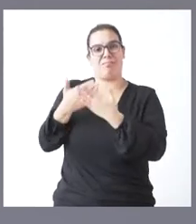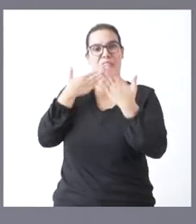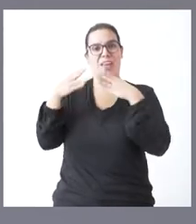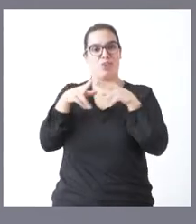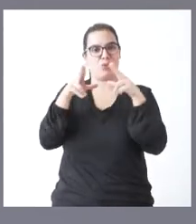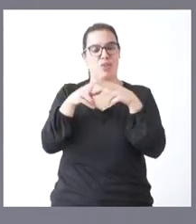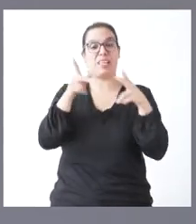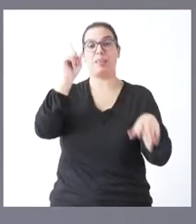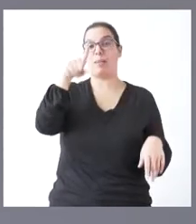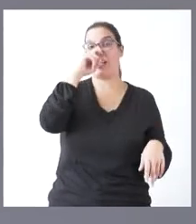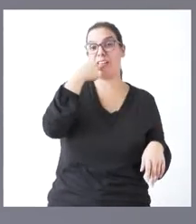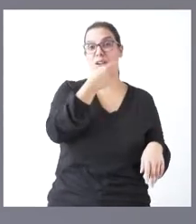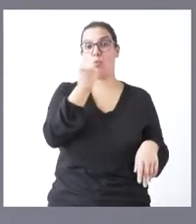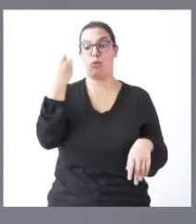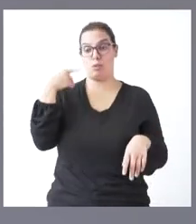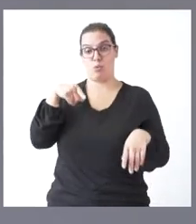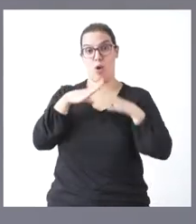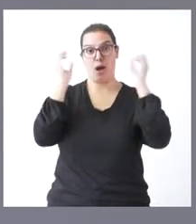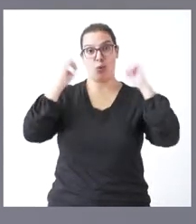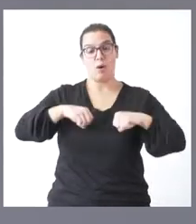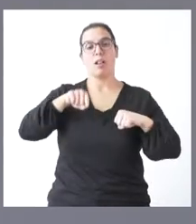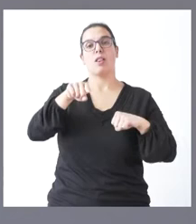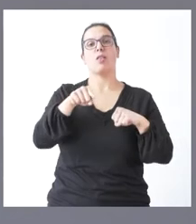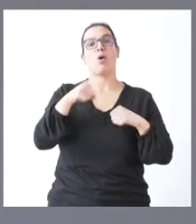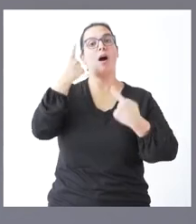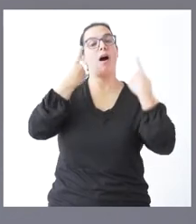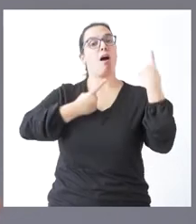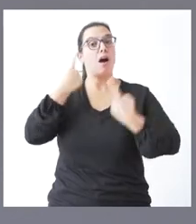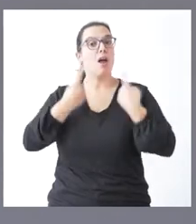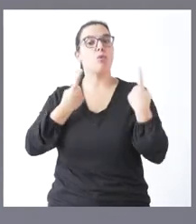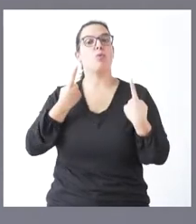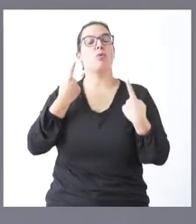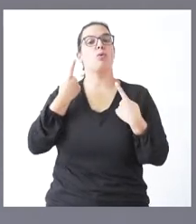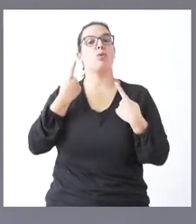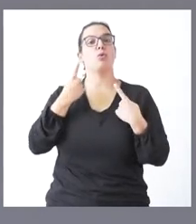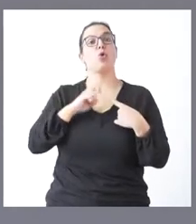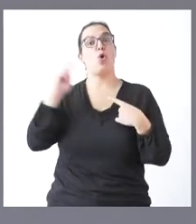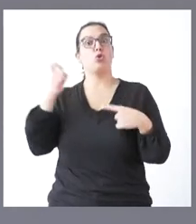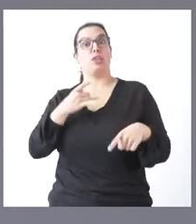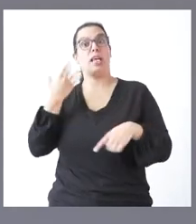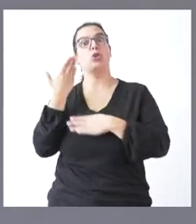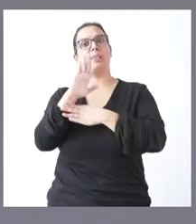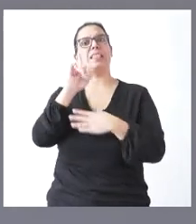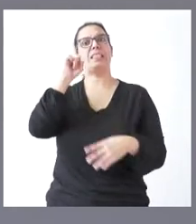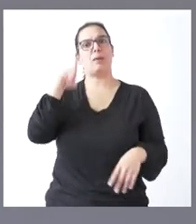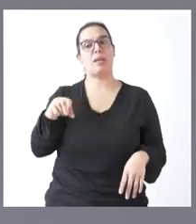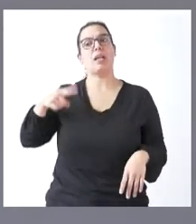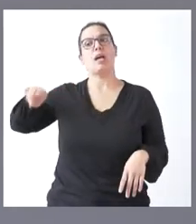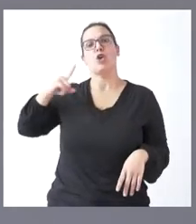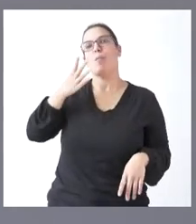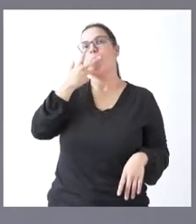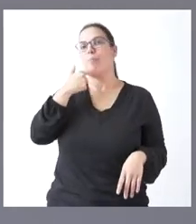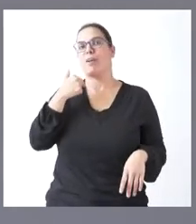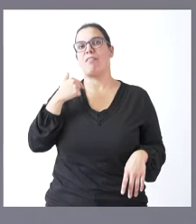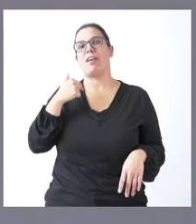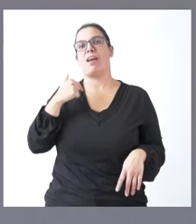y hay que recordar que incluso en este acuerdo había algunos representantes de otros sindicatos que hubieran preferido que esto no se